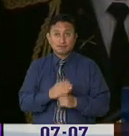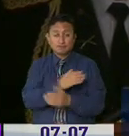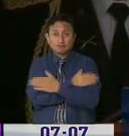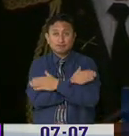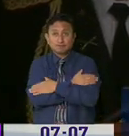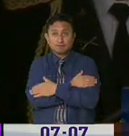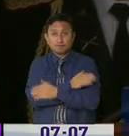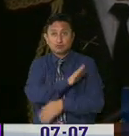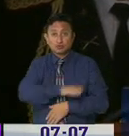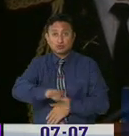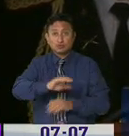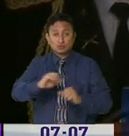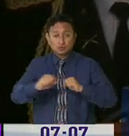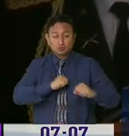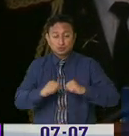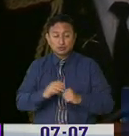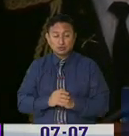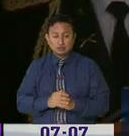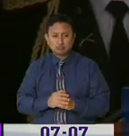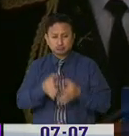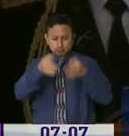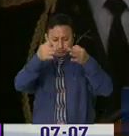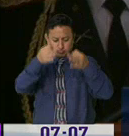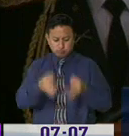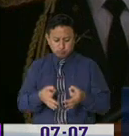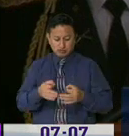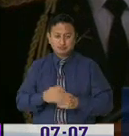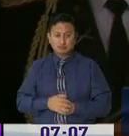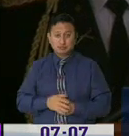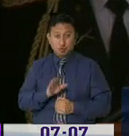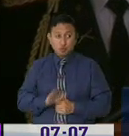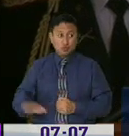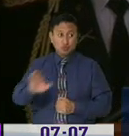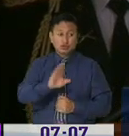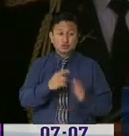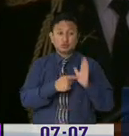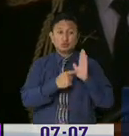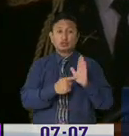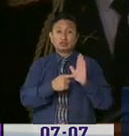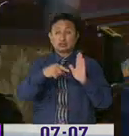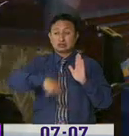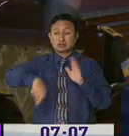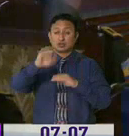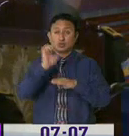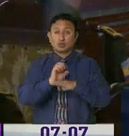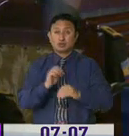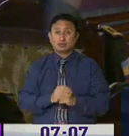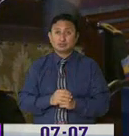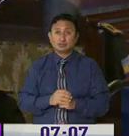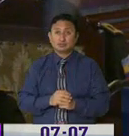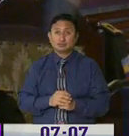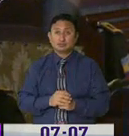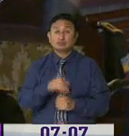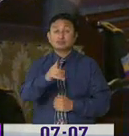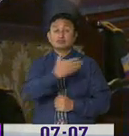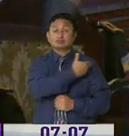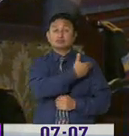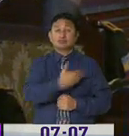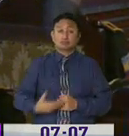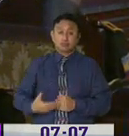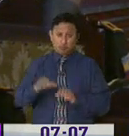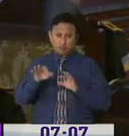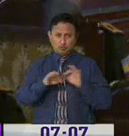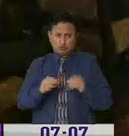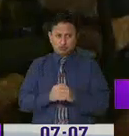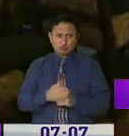este compromiso que ustedes demuestran a la patria. En este marco, el primer mandatario señaló que está consciente que la